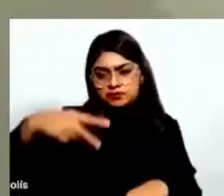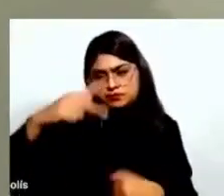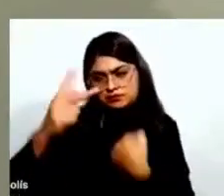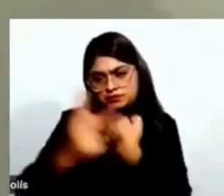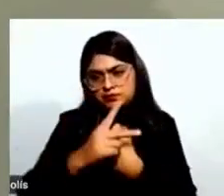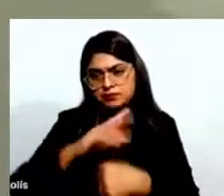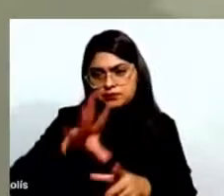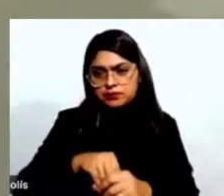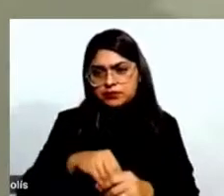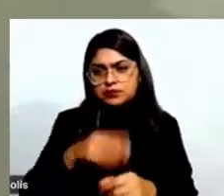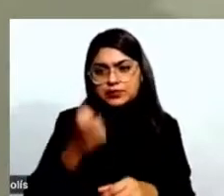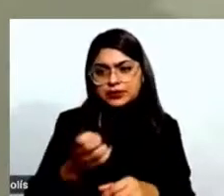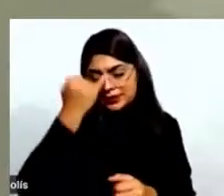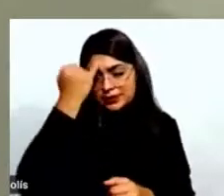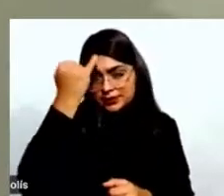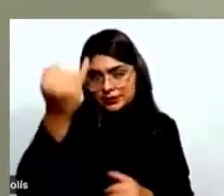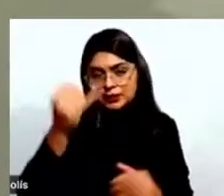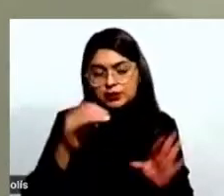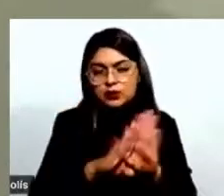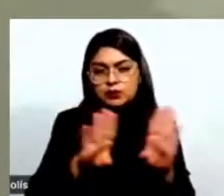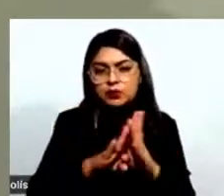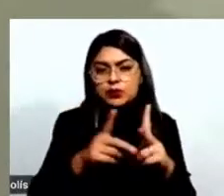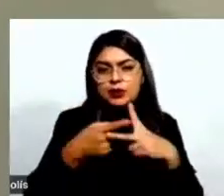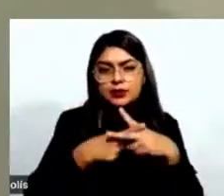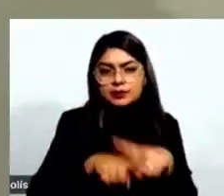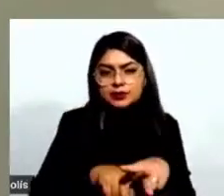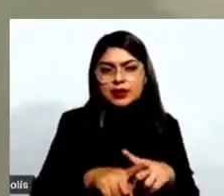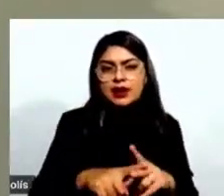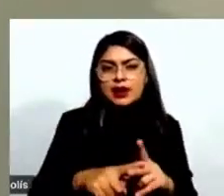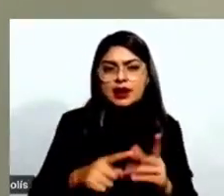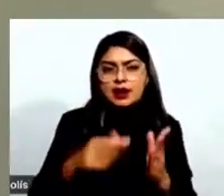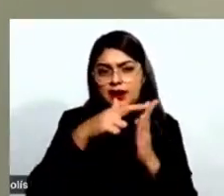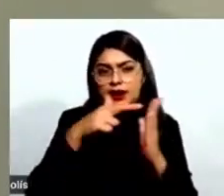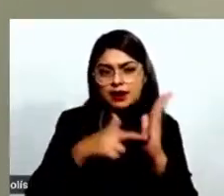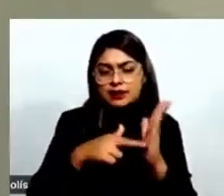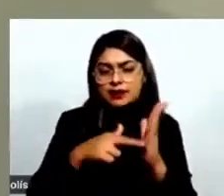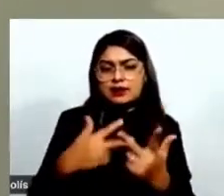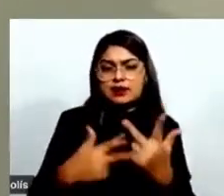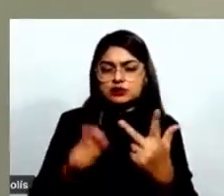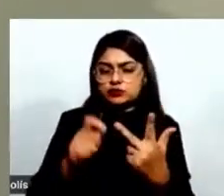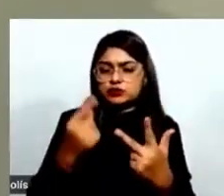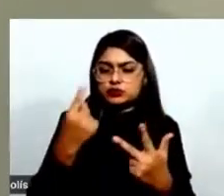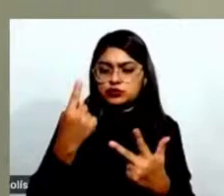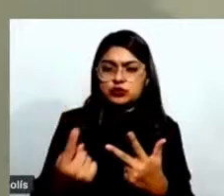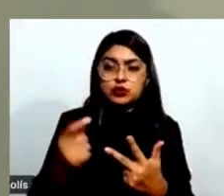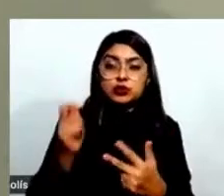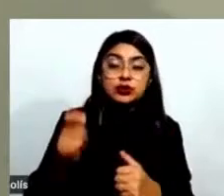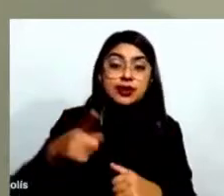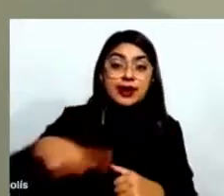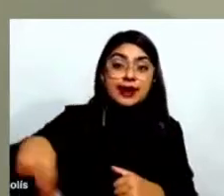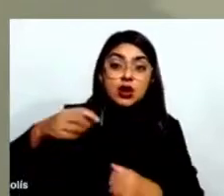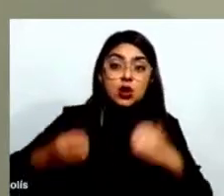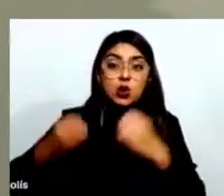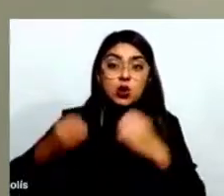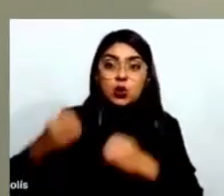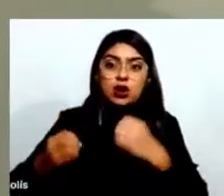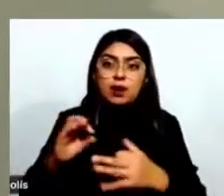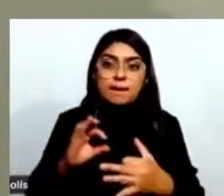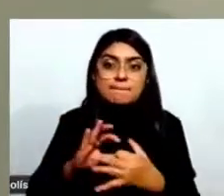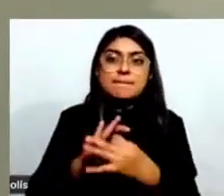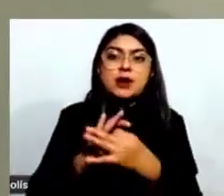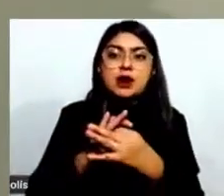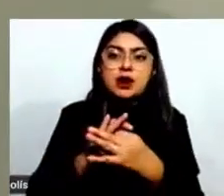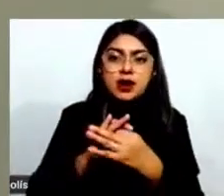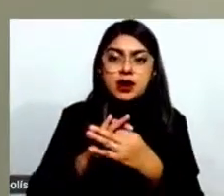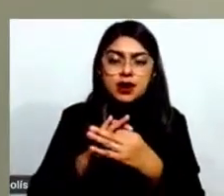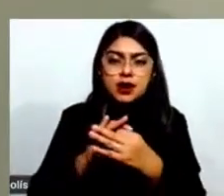o se interpretó la garantía del 8.1. La independencia de los jueces implica que los jueces no sean parte digamos, de